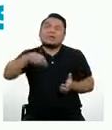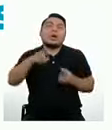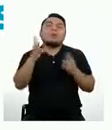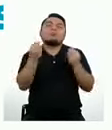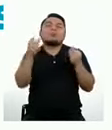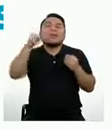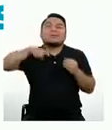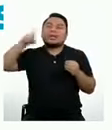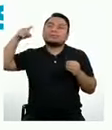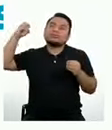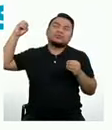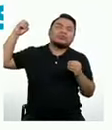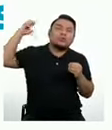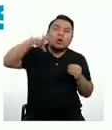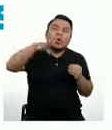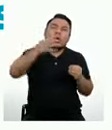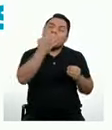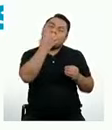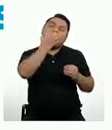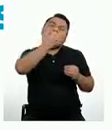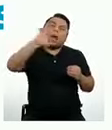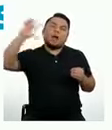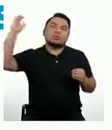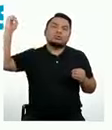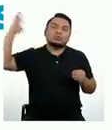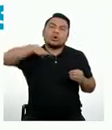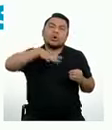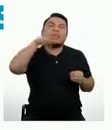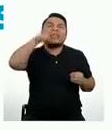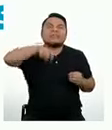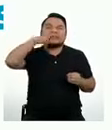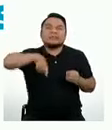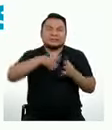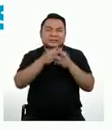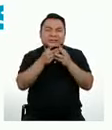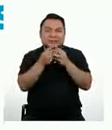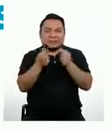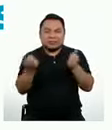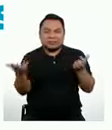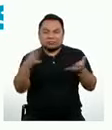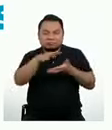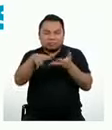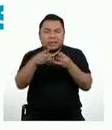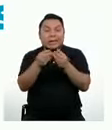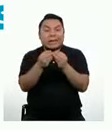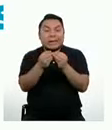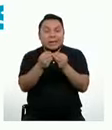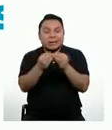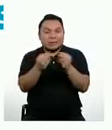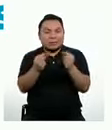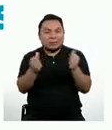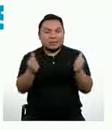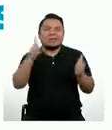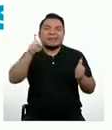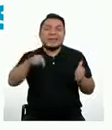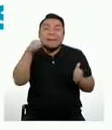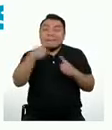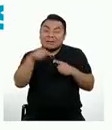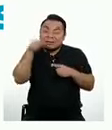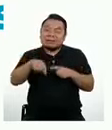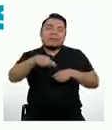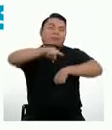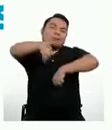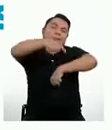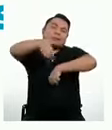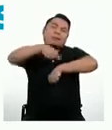energía. Necesita calor, luz solar y agentes biológicos. Y esto puede